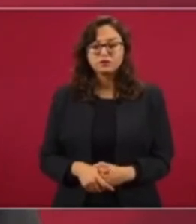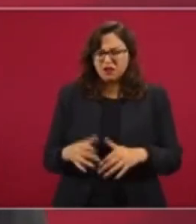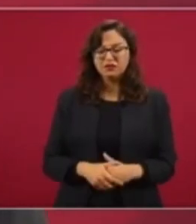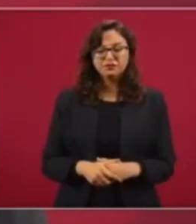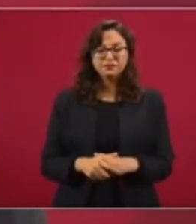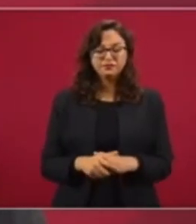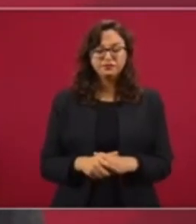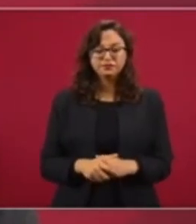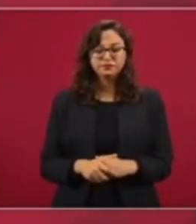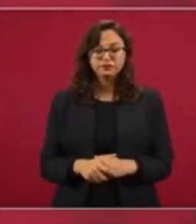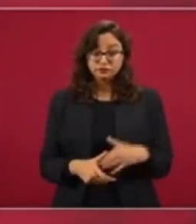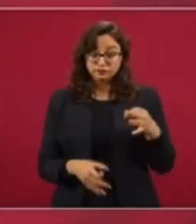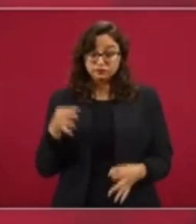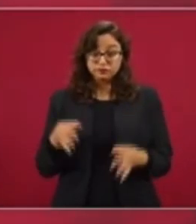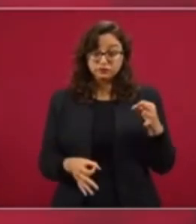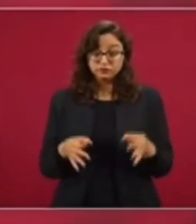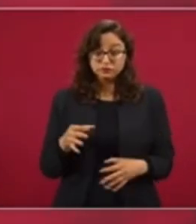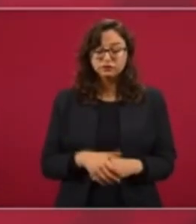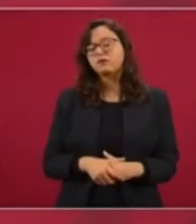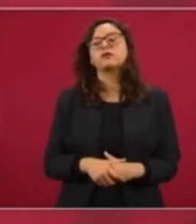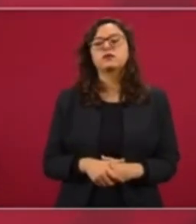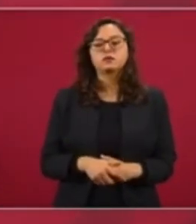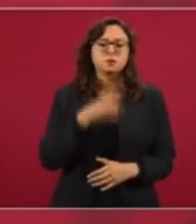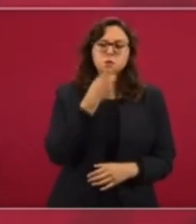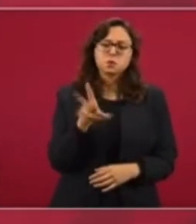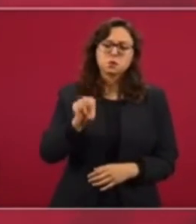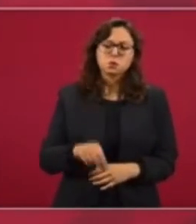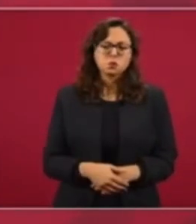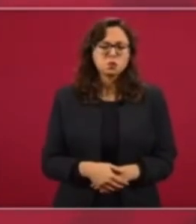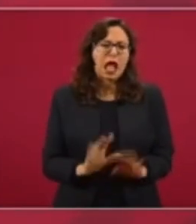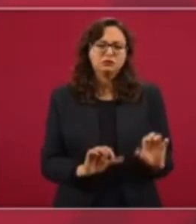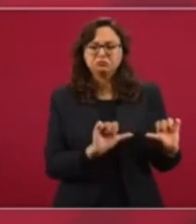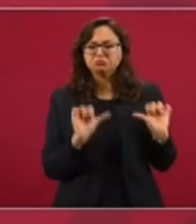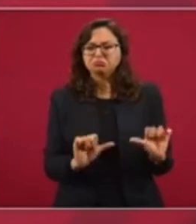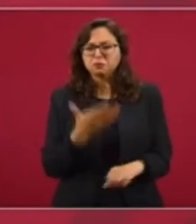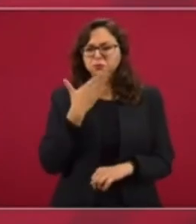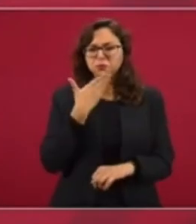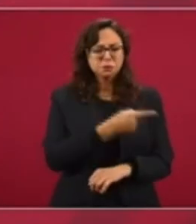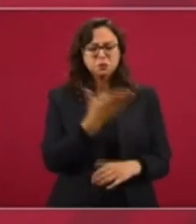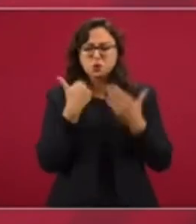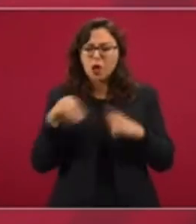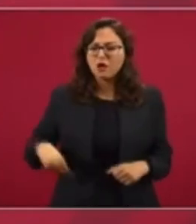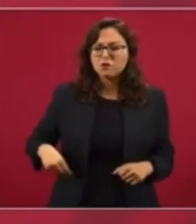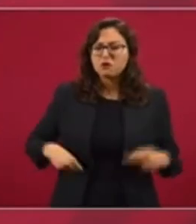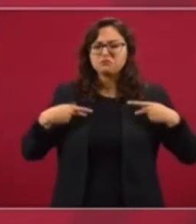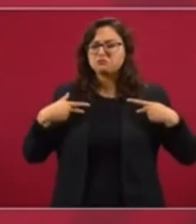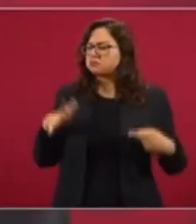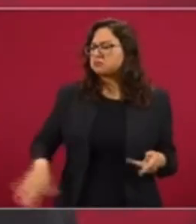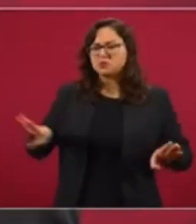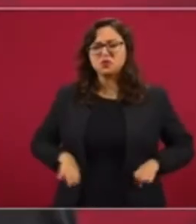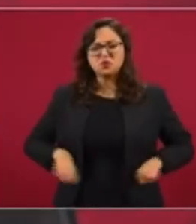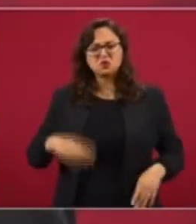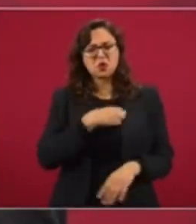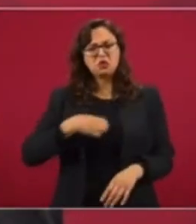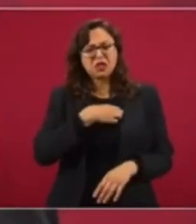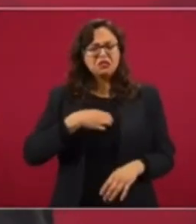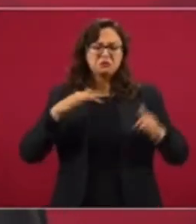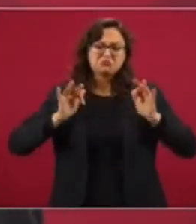enjuiciándolos, juzgándolos. Si dice no, pues ya están exonerados, la gente está contenta, o si no contenta,